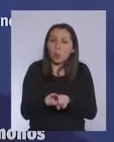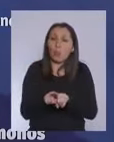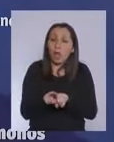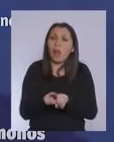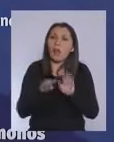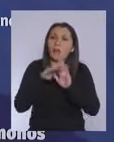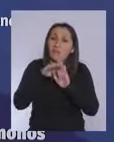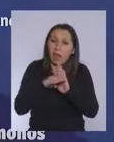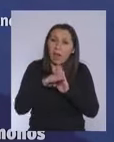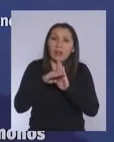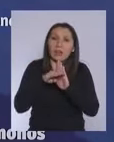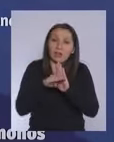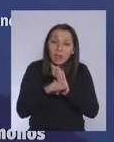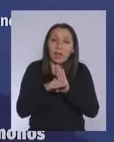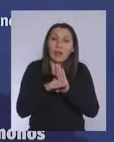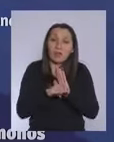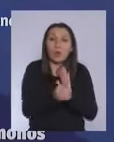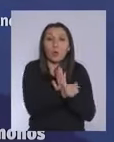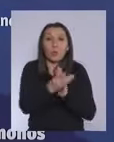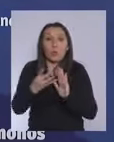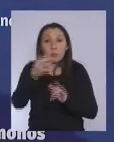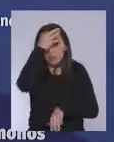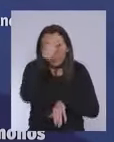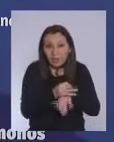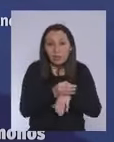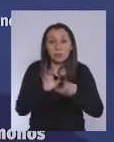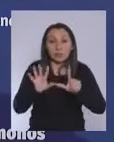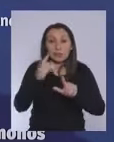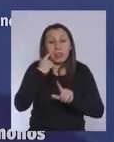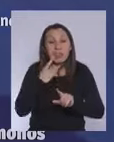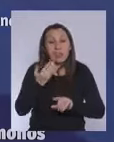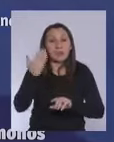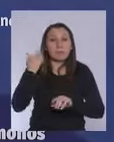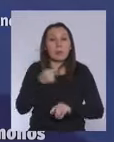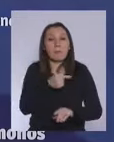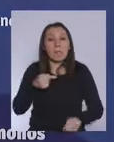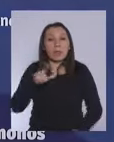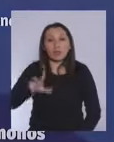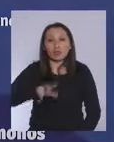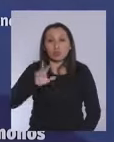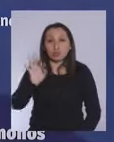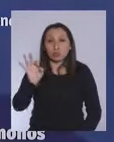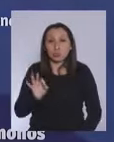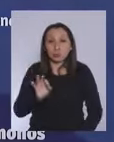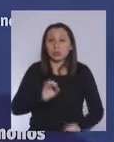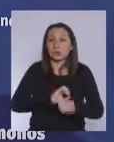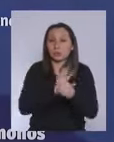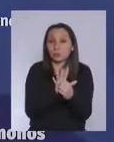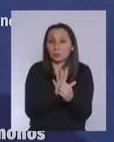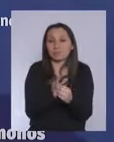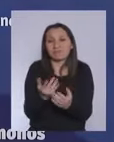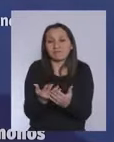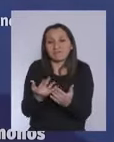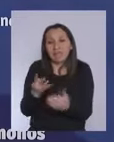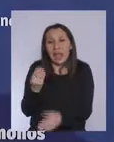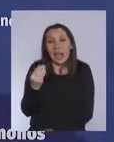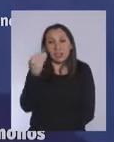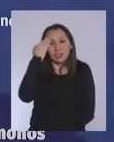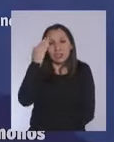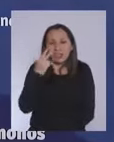bajar su cantidad de casos en los últimos siete días en un -18% en los últimos 14 días